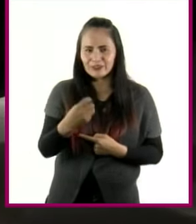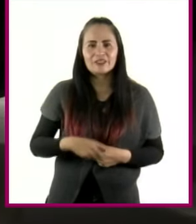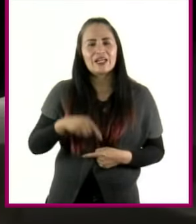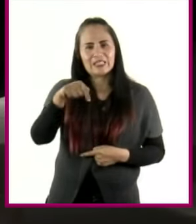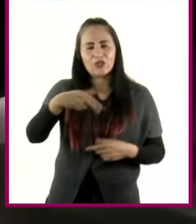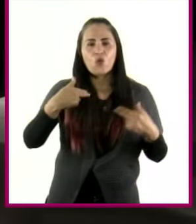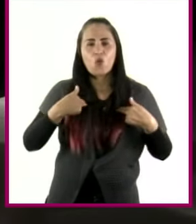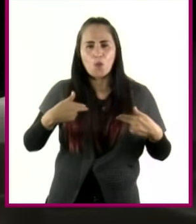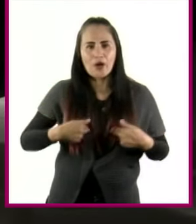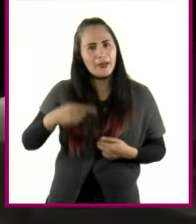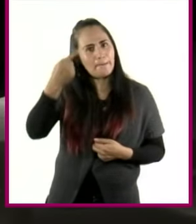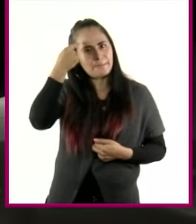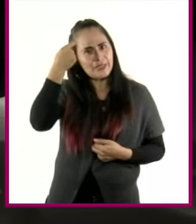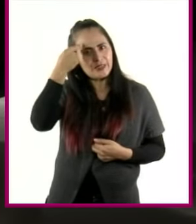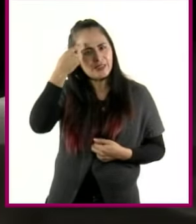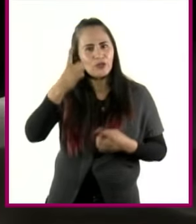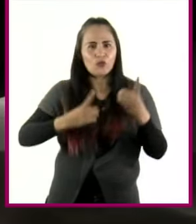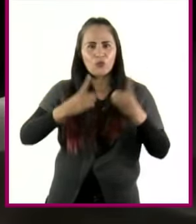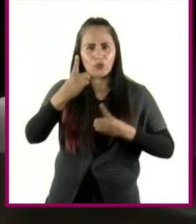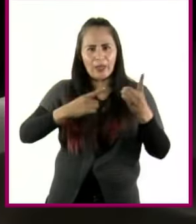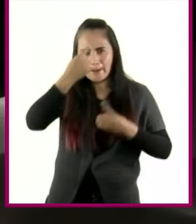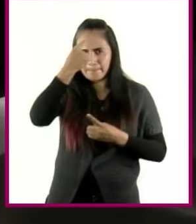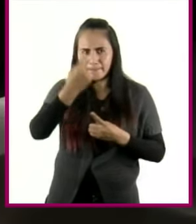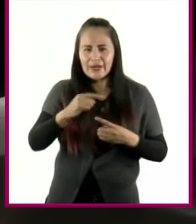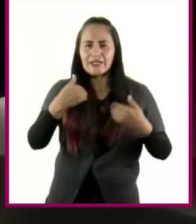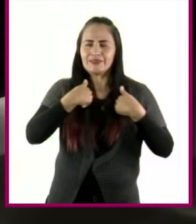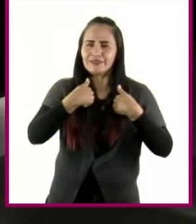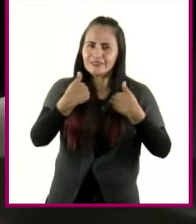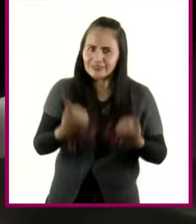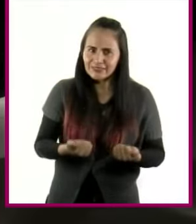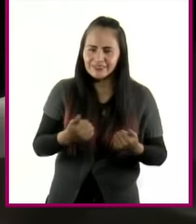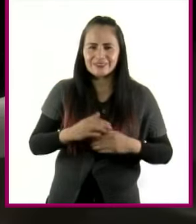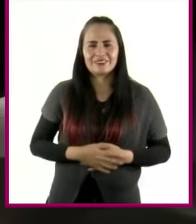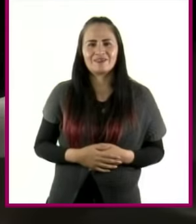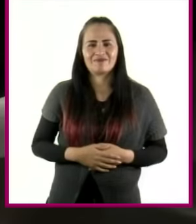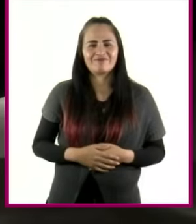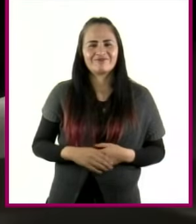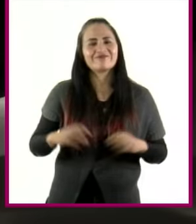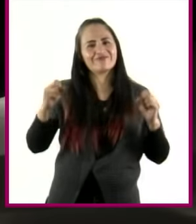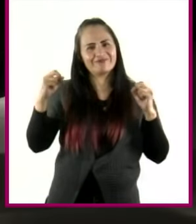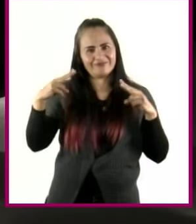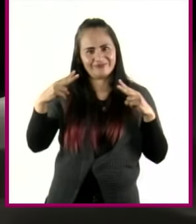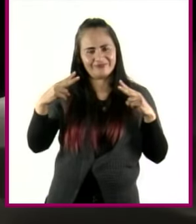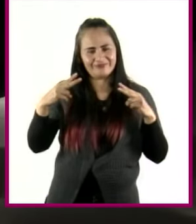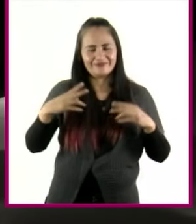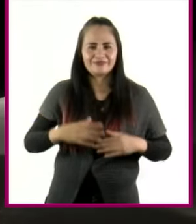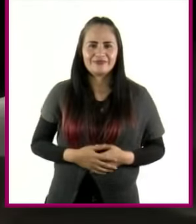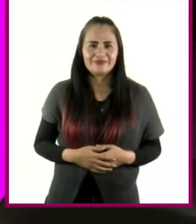Humanamente, dudar para comprender. Hasta la próxima.